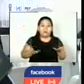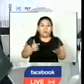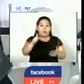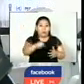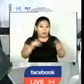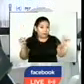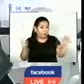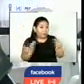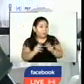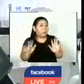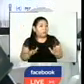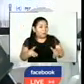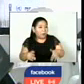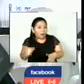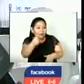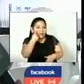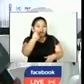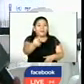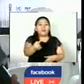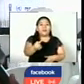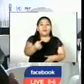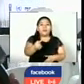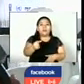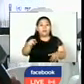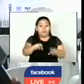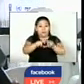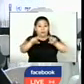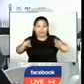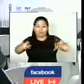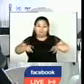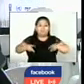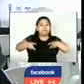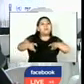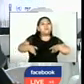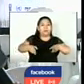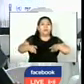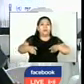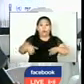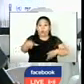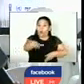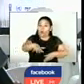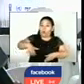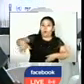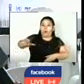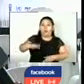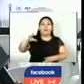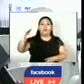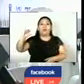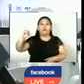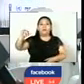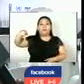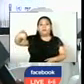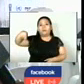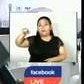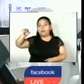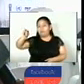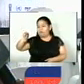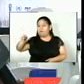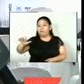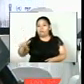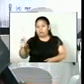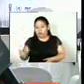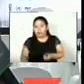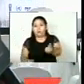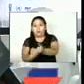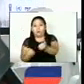el evento para hacer justamente la reinauguración de este centro del Caipén que justamente apoya a